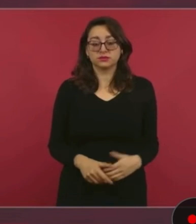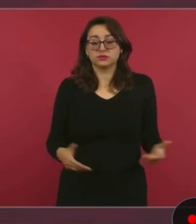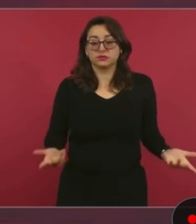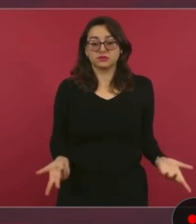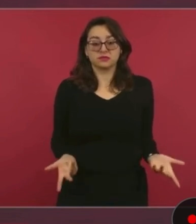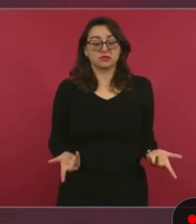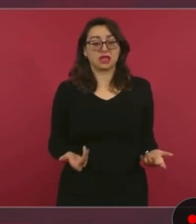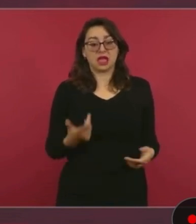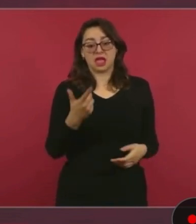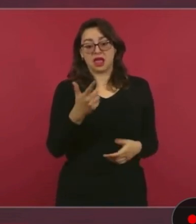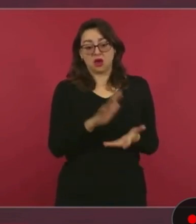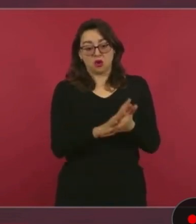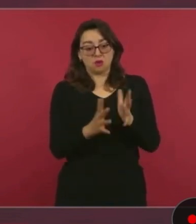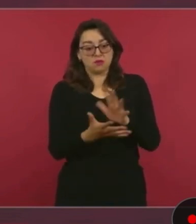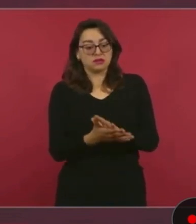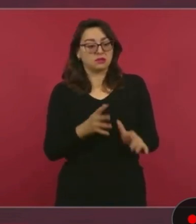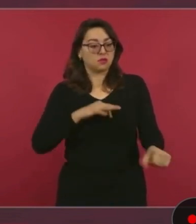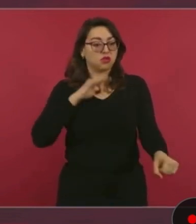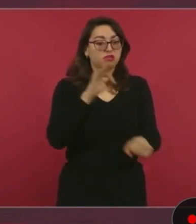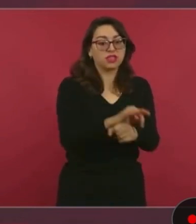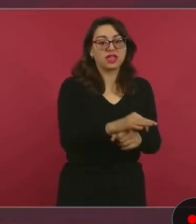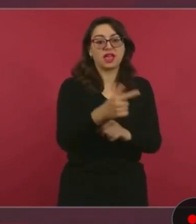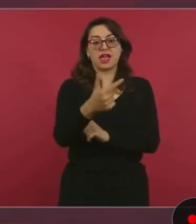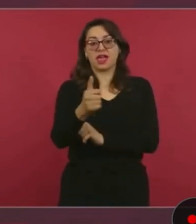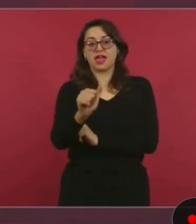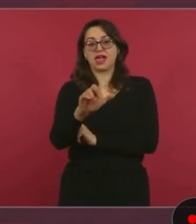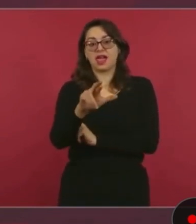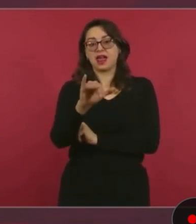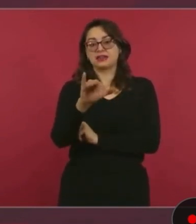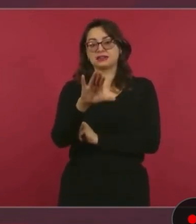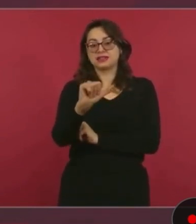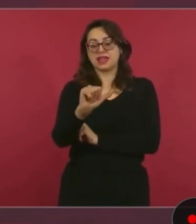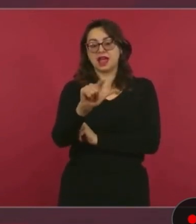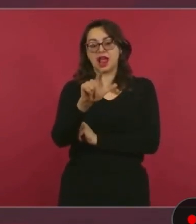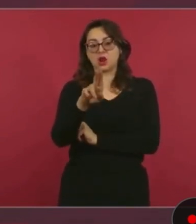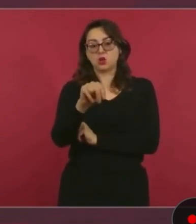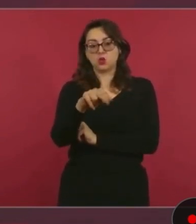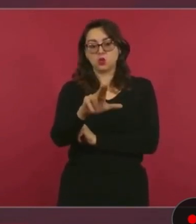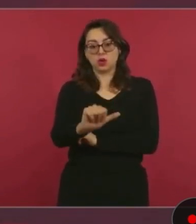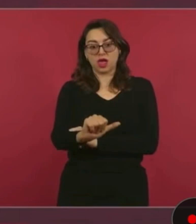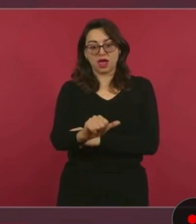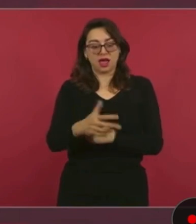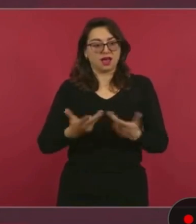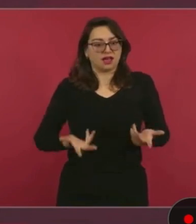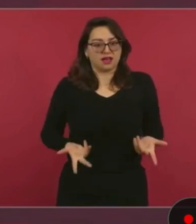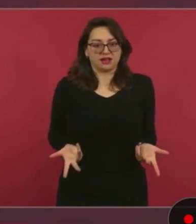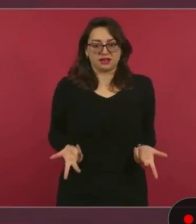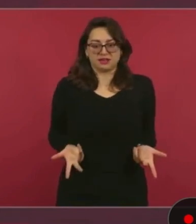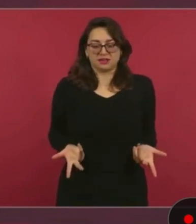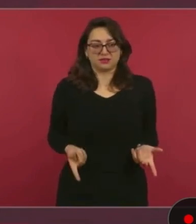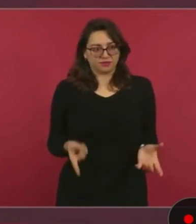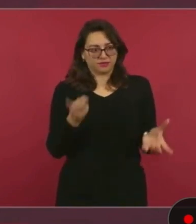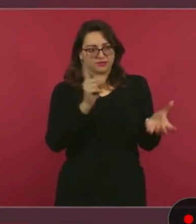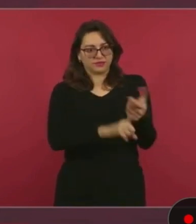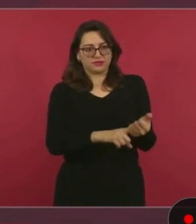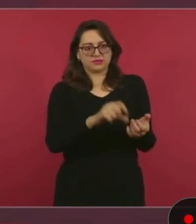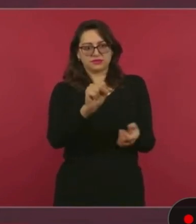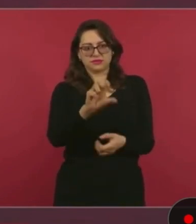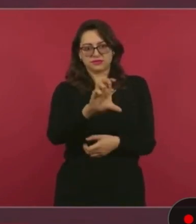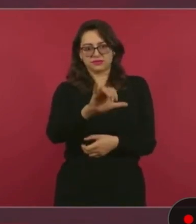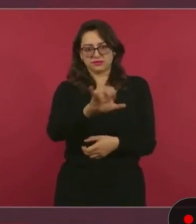García Luna. Es más, ahí trabajan